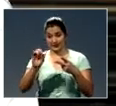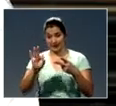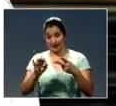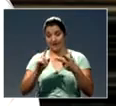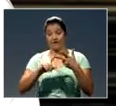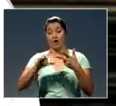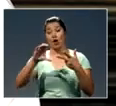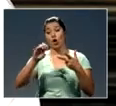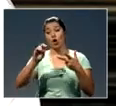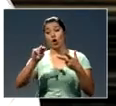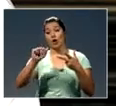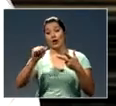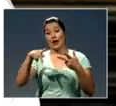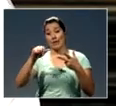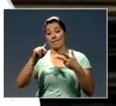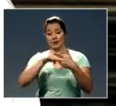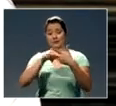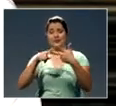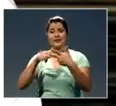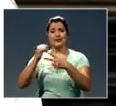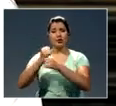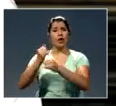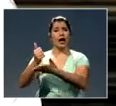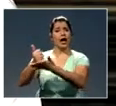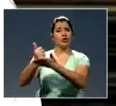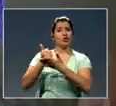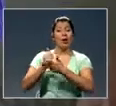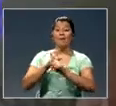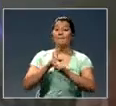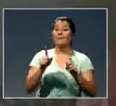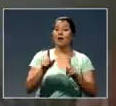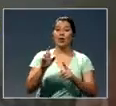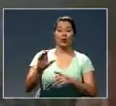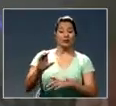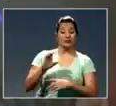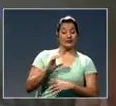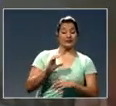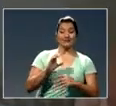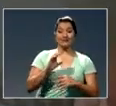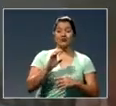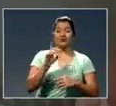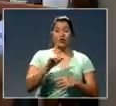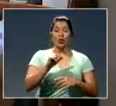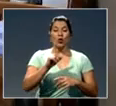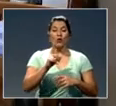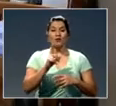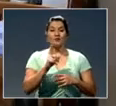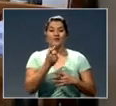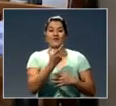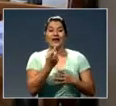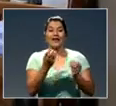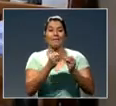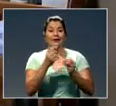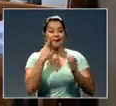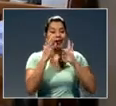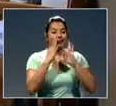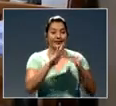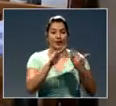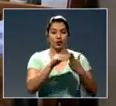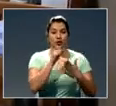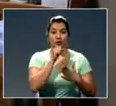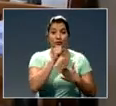para atender a todas las adultas mayores. El proyecto de ley tiene el respaldo de 36